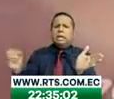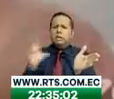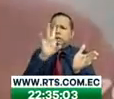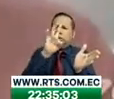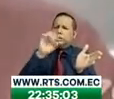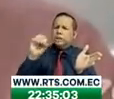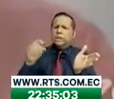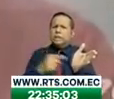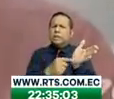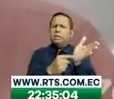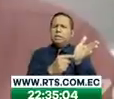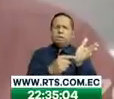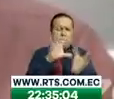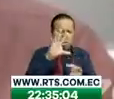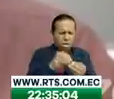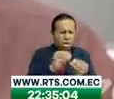$700